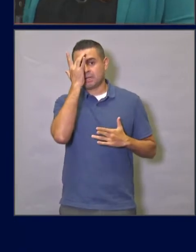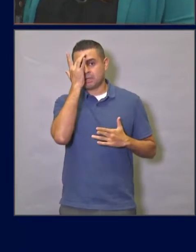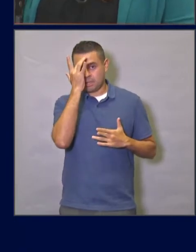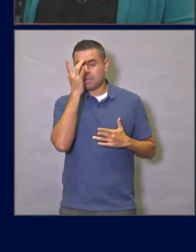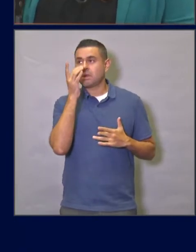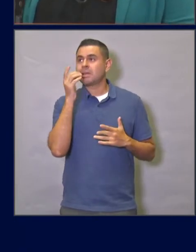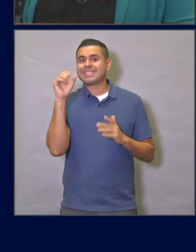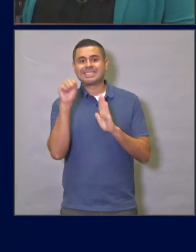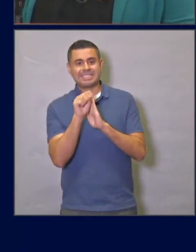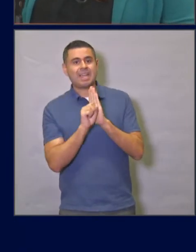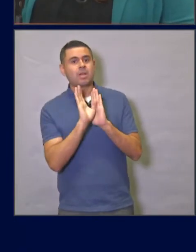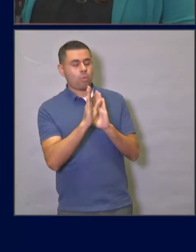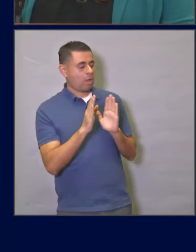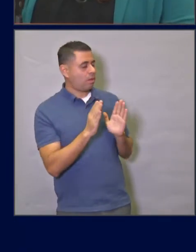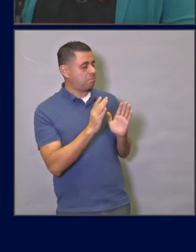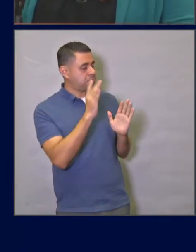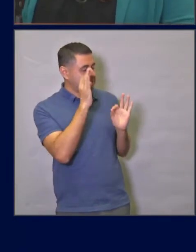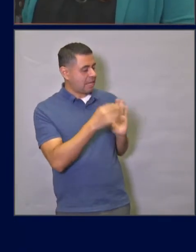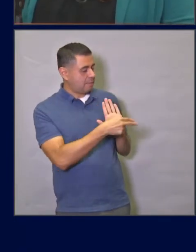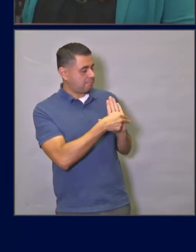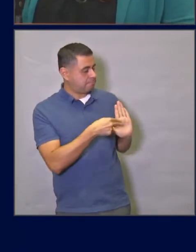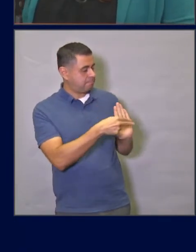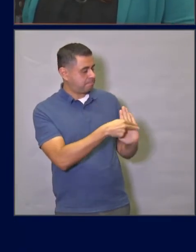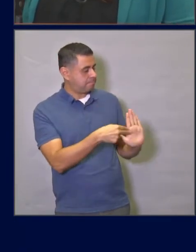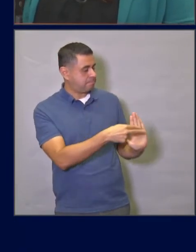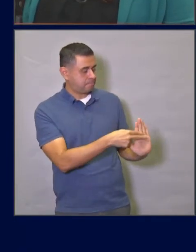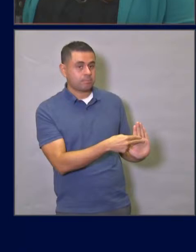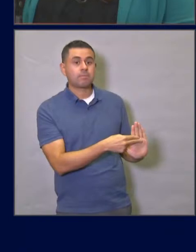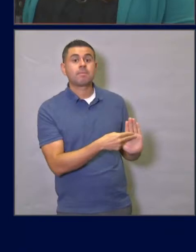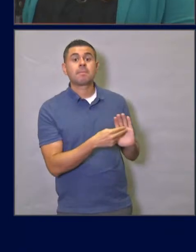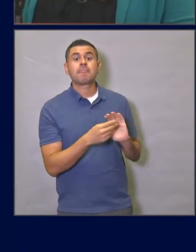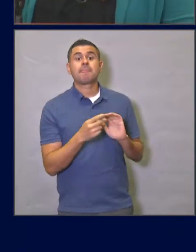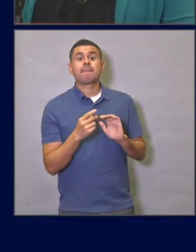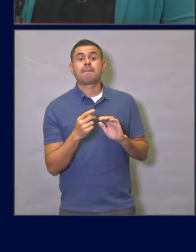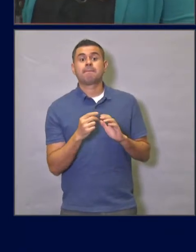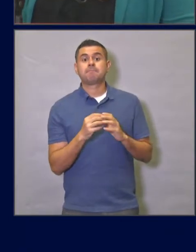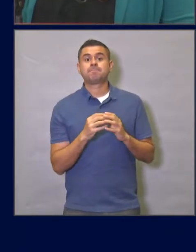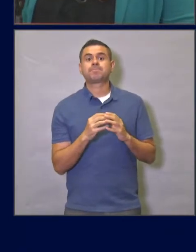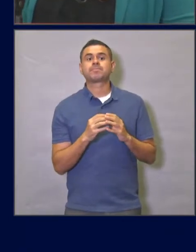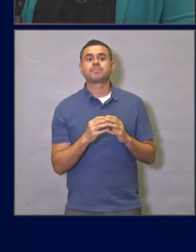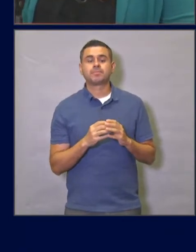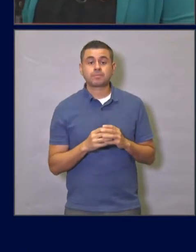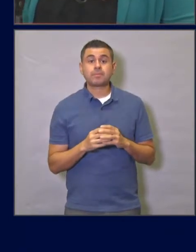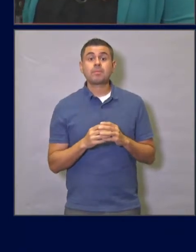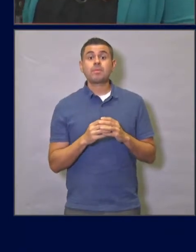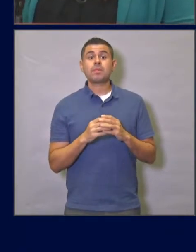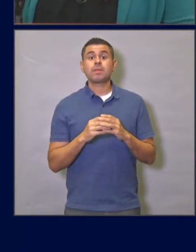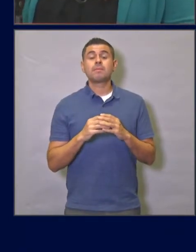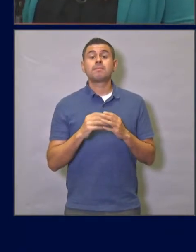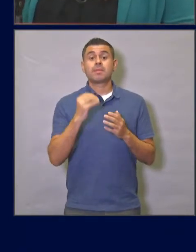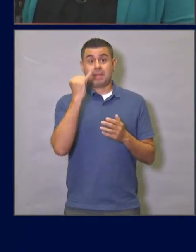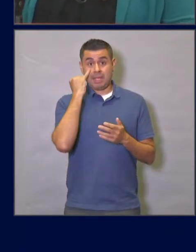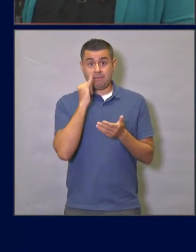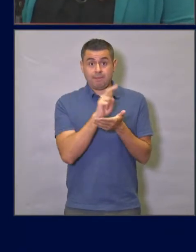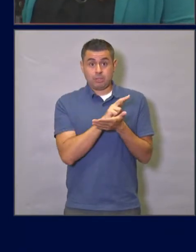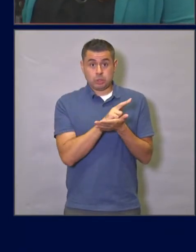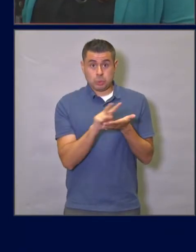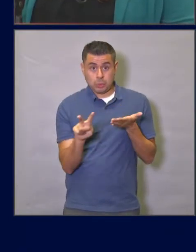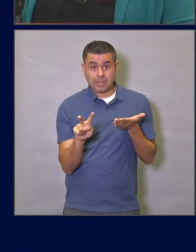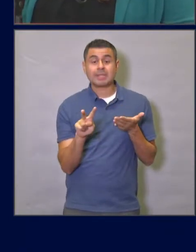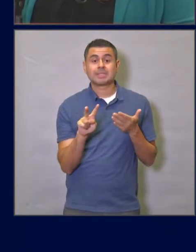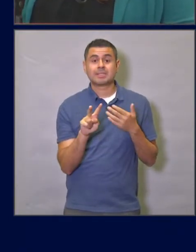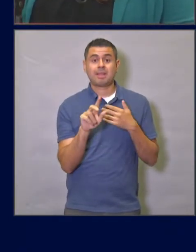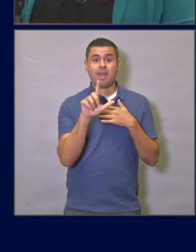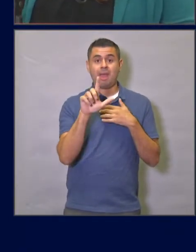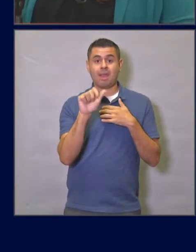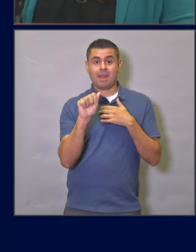permitidas. Los condados solo pueden pasar a un nivel más alto si han tenido 2 semanas consecutivas